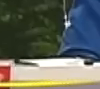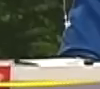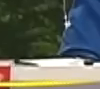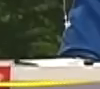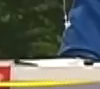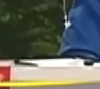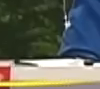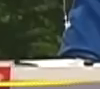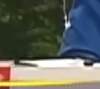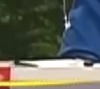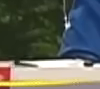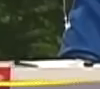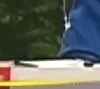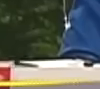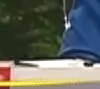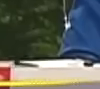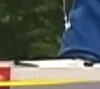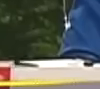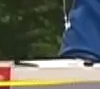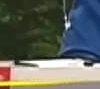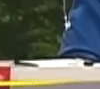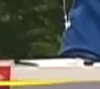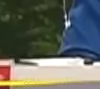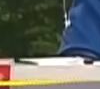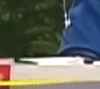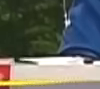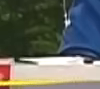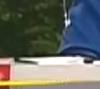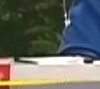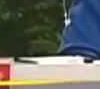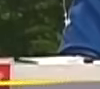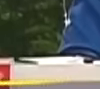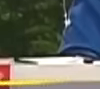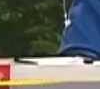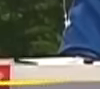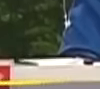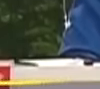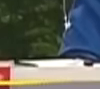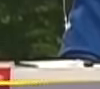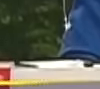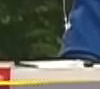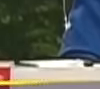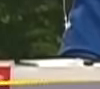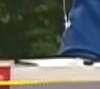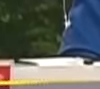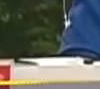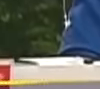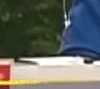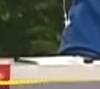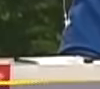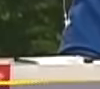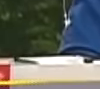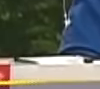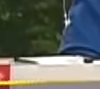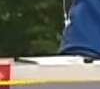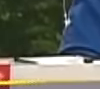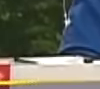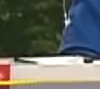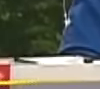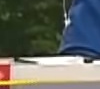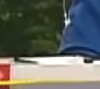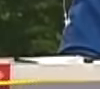oportunidad de estar aquí luego de 15 años en resistencia permanente, como mujer hondureña, como